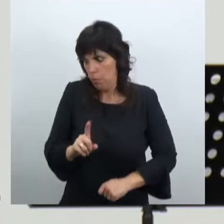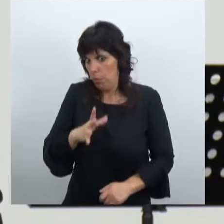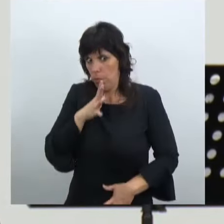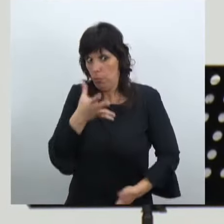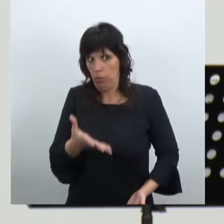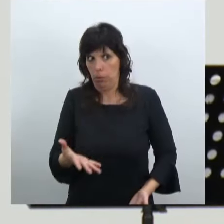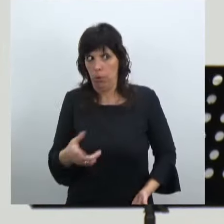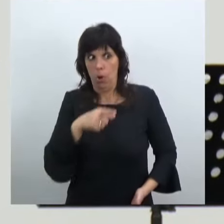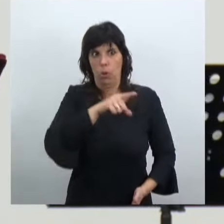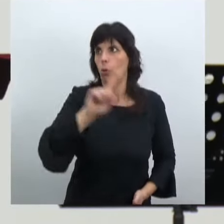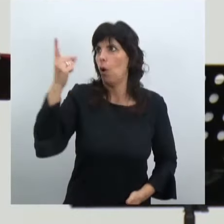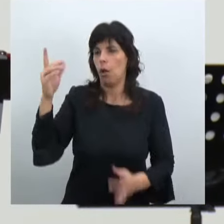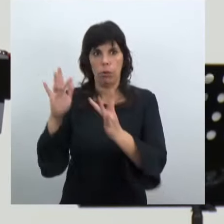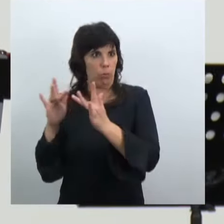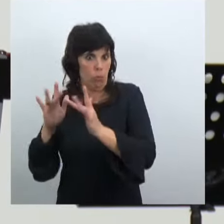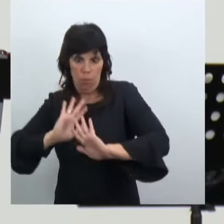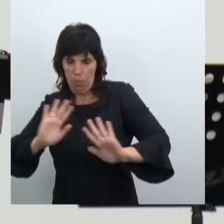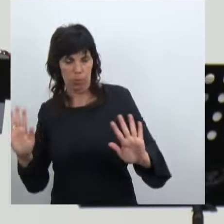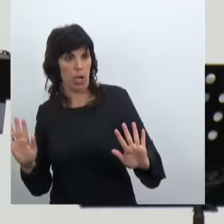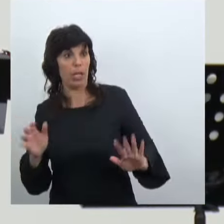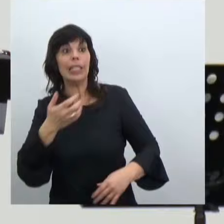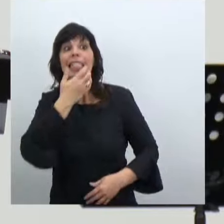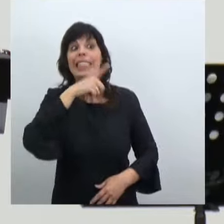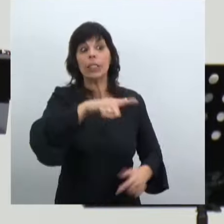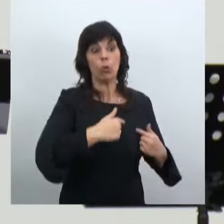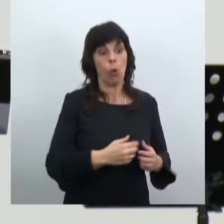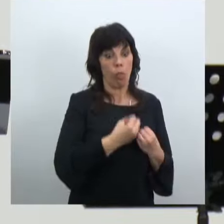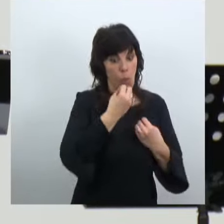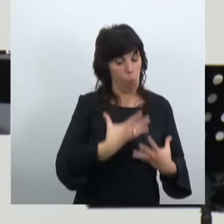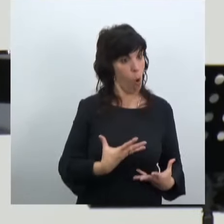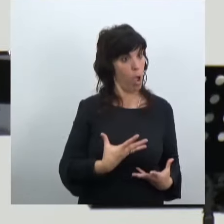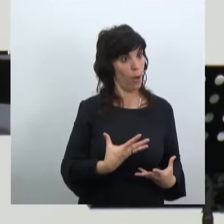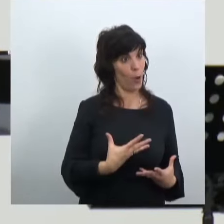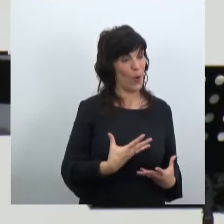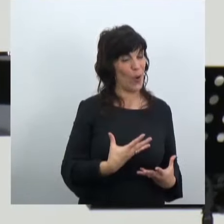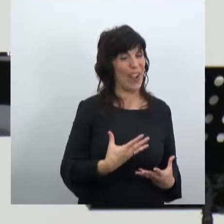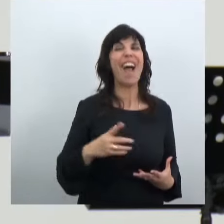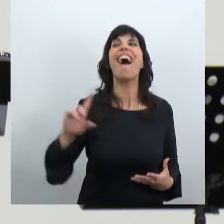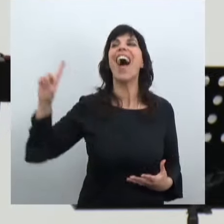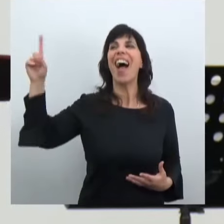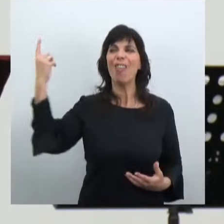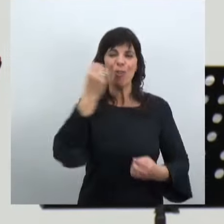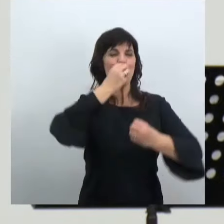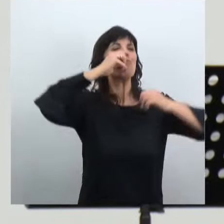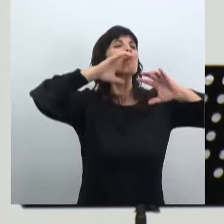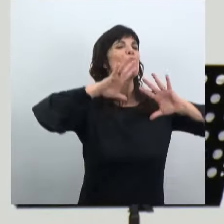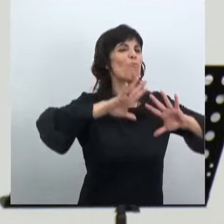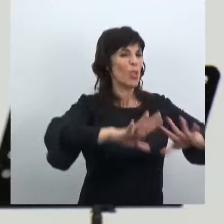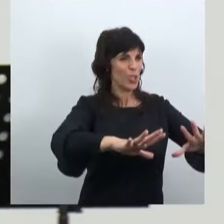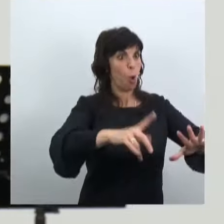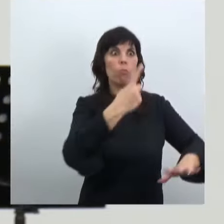Absoluto. Pero si lo haces con buen corazón, tú puedes esperar la bendición. Y hay muchos